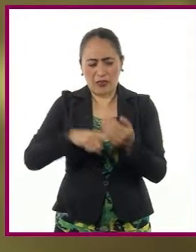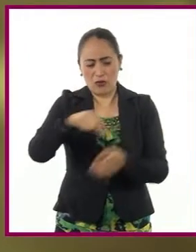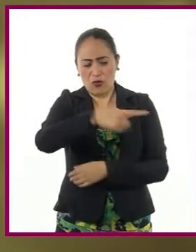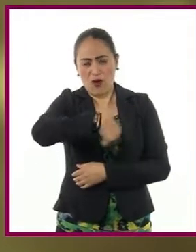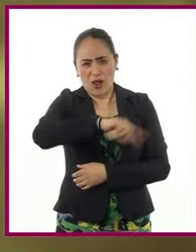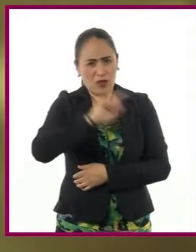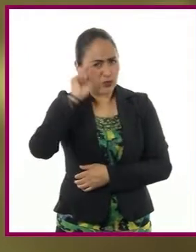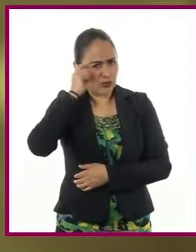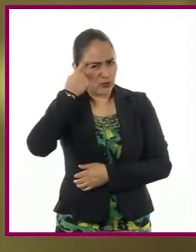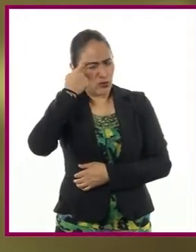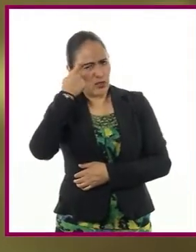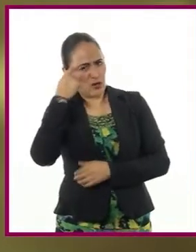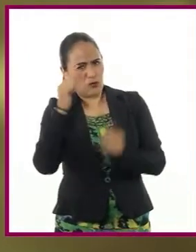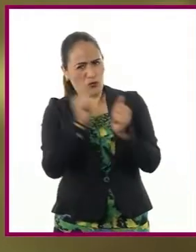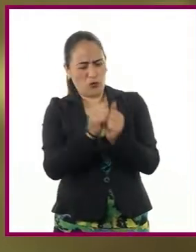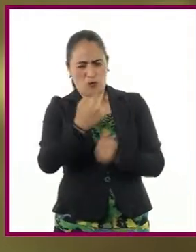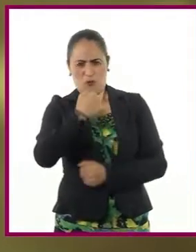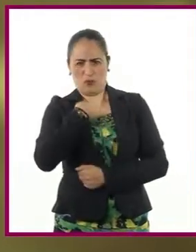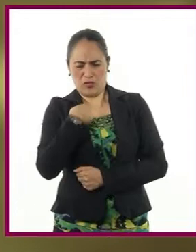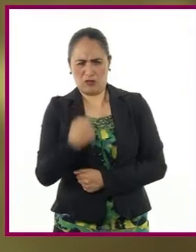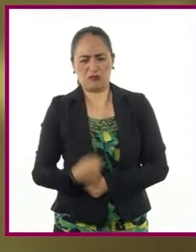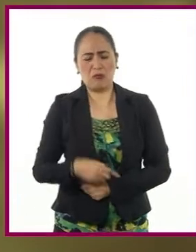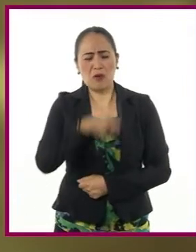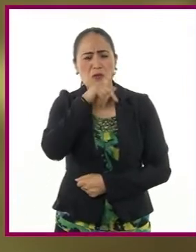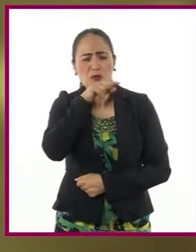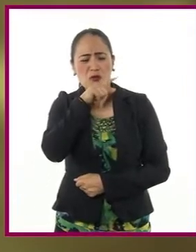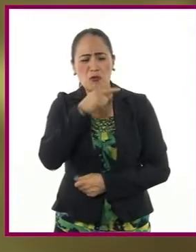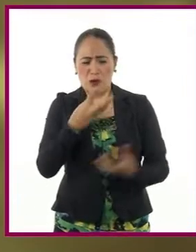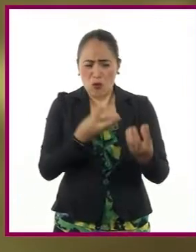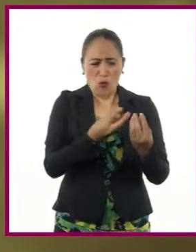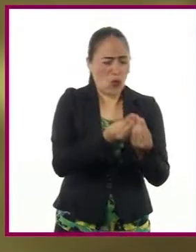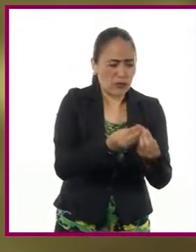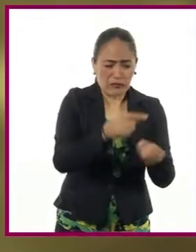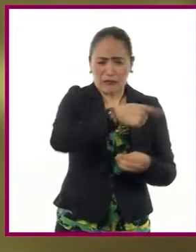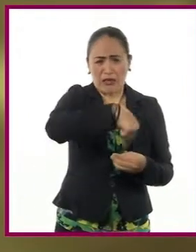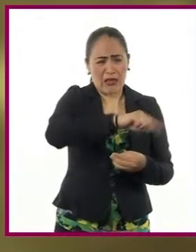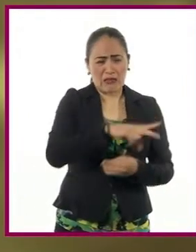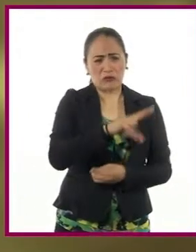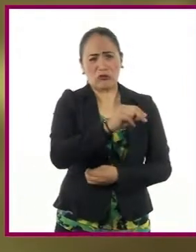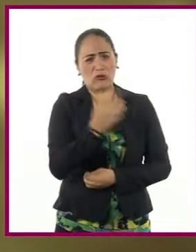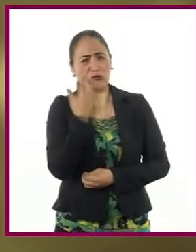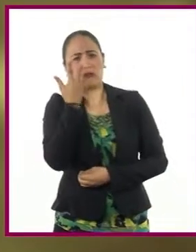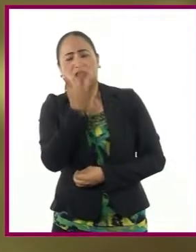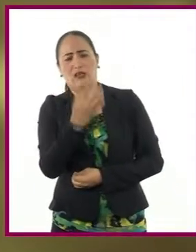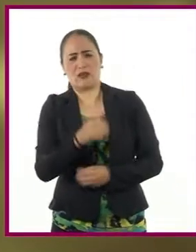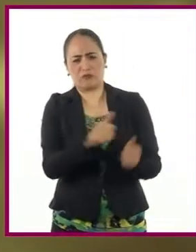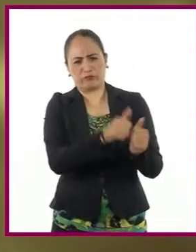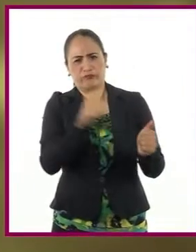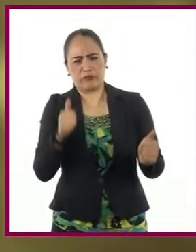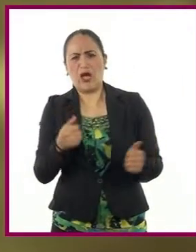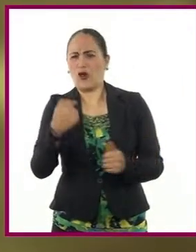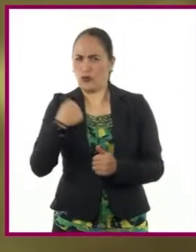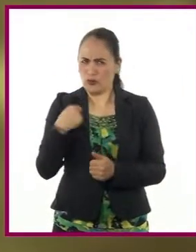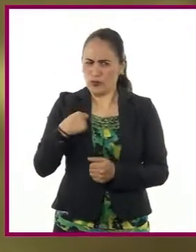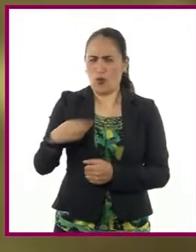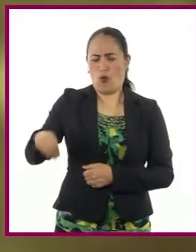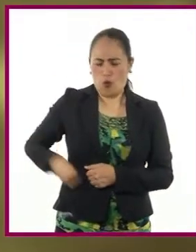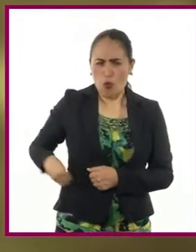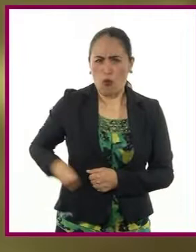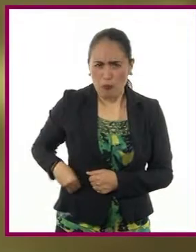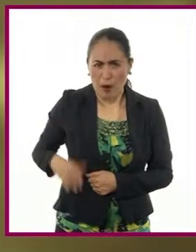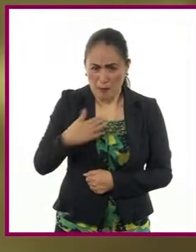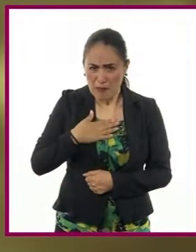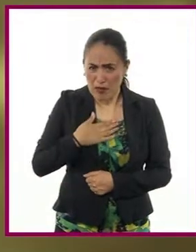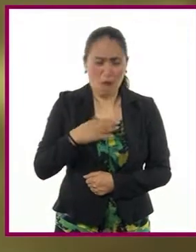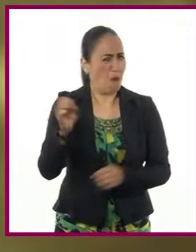mucho conmigo. Me preocupa que ya no quieran ser mis amigas, pero mi mamá dice que no debo de admitir una responsabilidad que no es